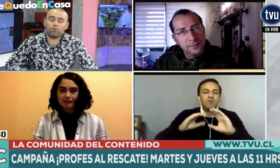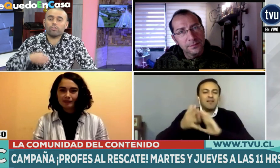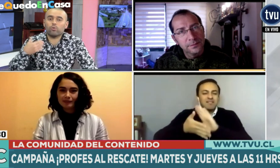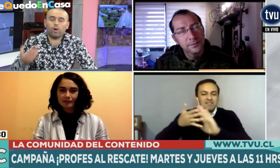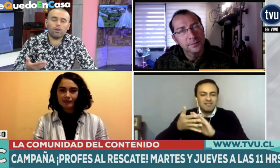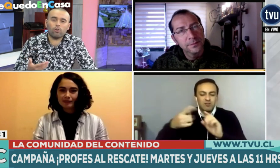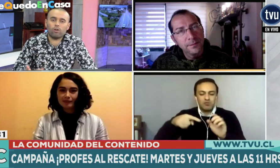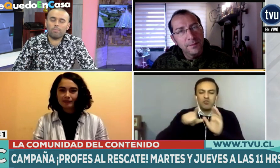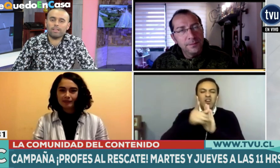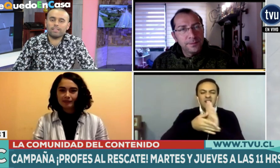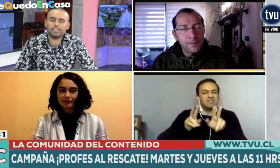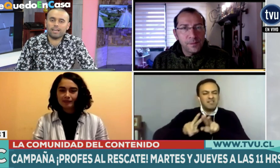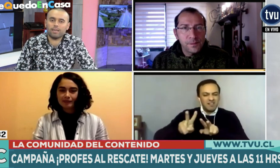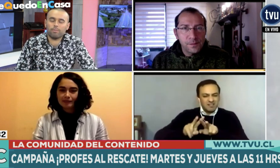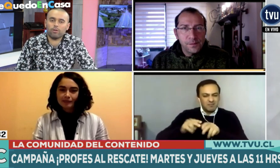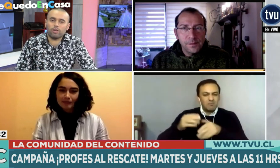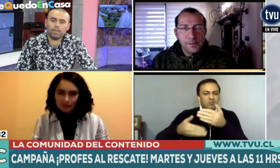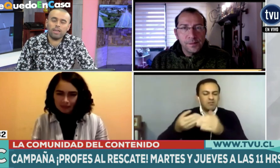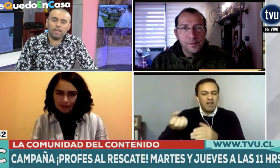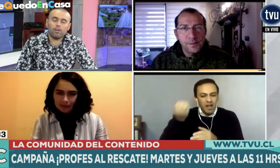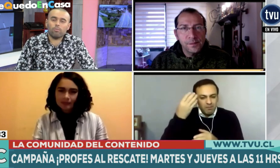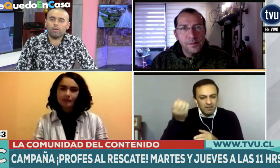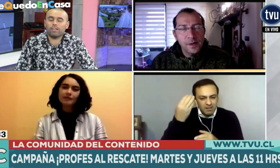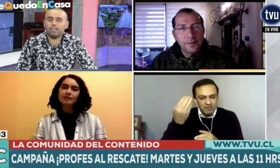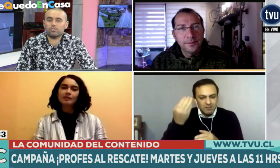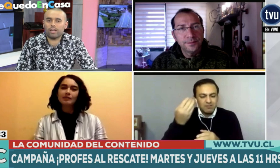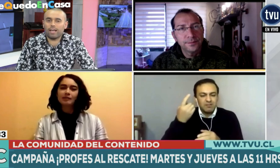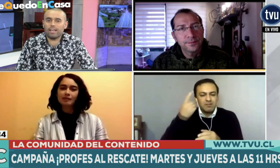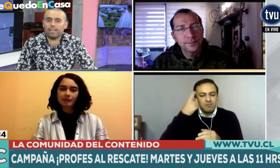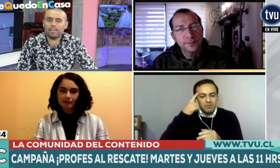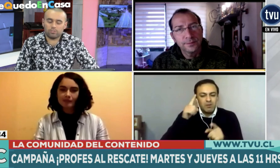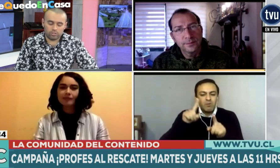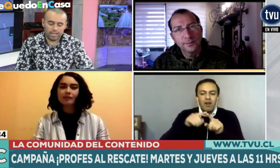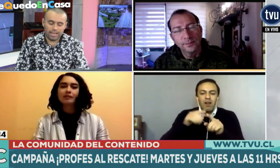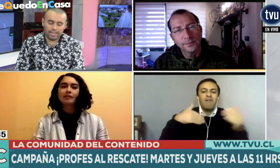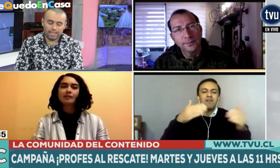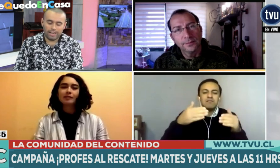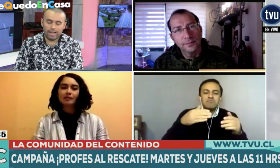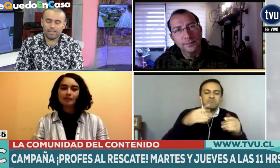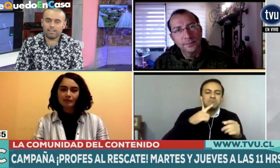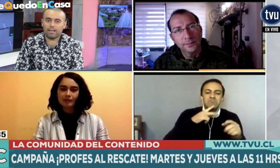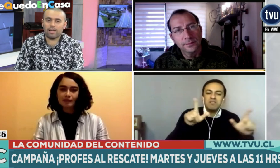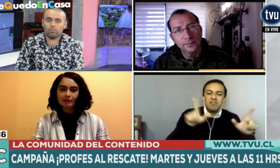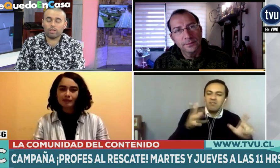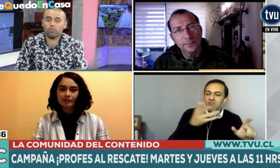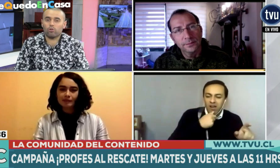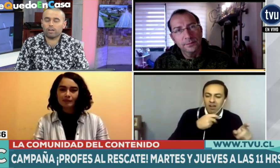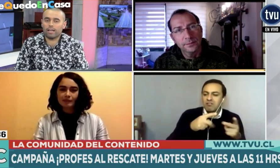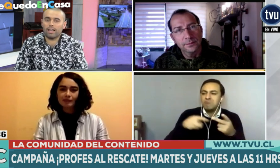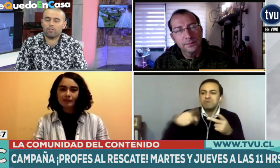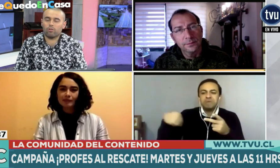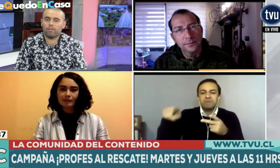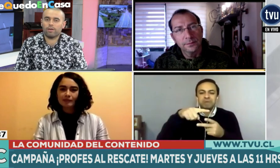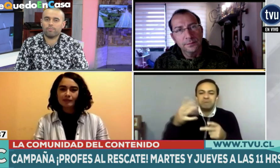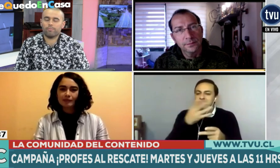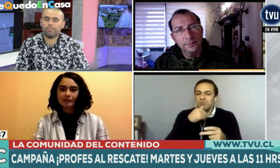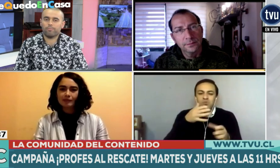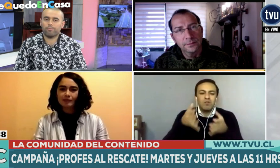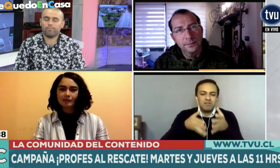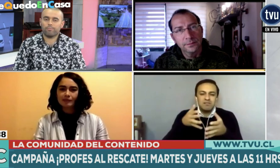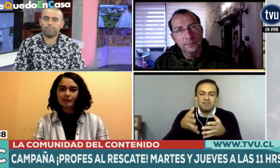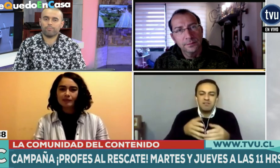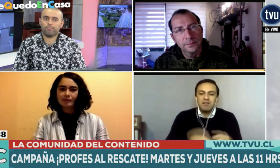continuar con los aprendizajes. Pero que en los medios tradicionales y en la sociedad en general está un tanto relegada todavía.